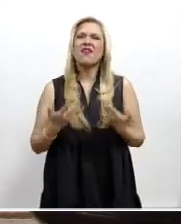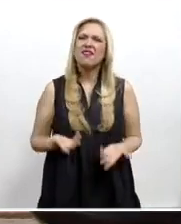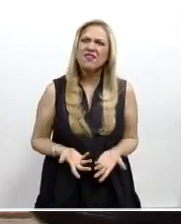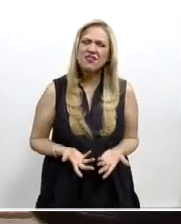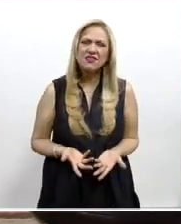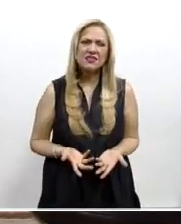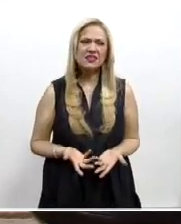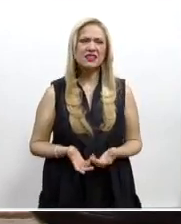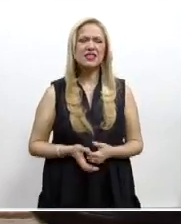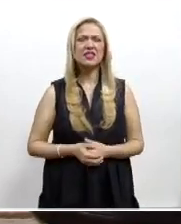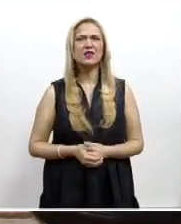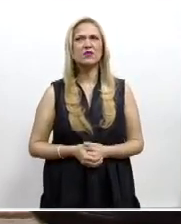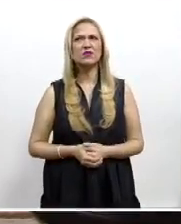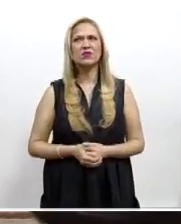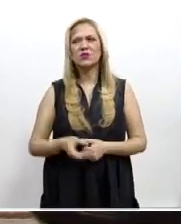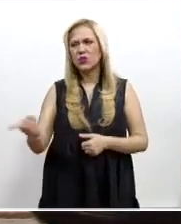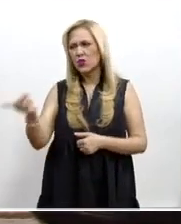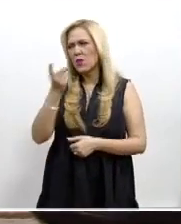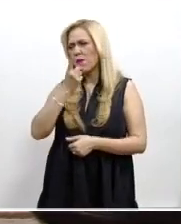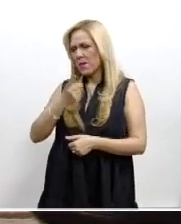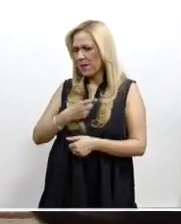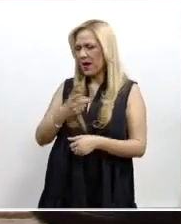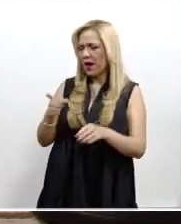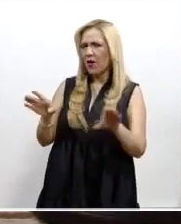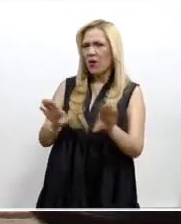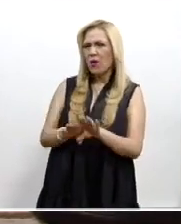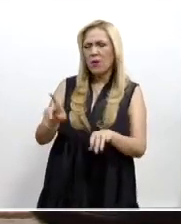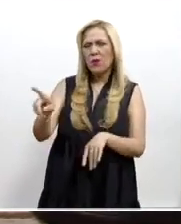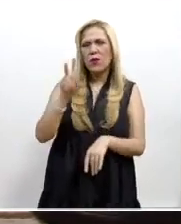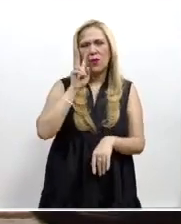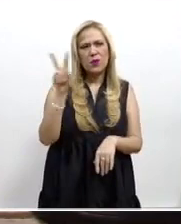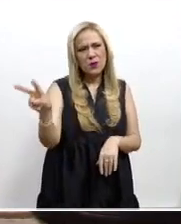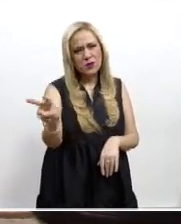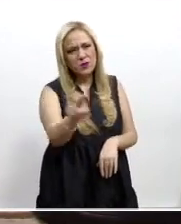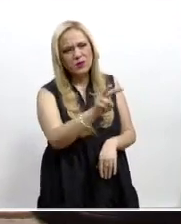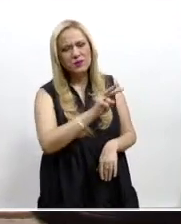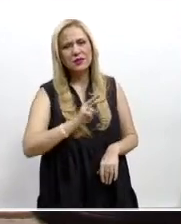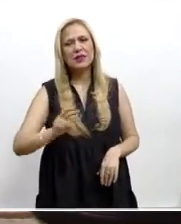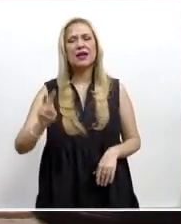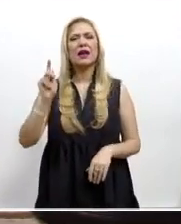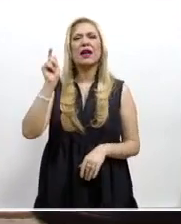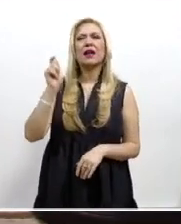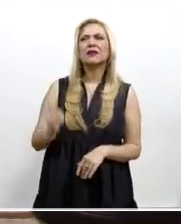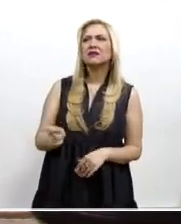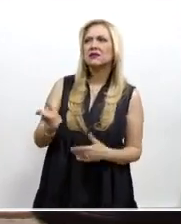¿qué situación nos puede comentar en cuanto a esto de lo que se denomina